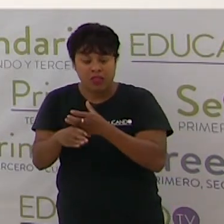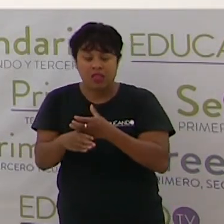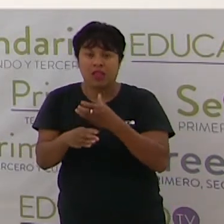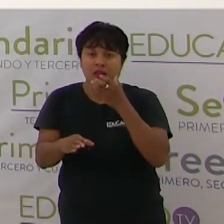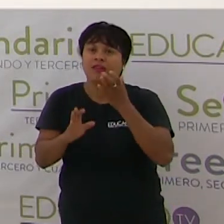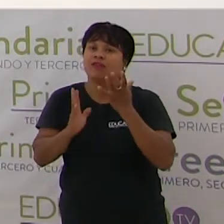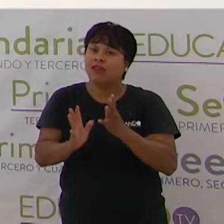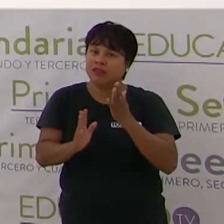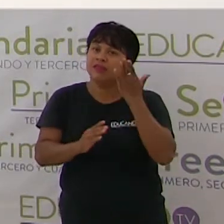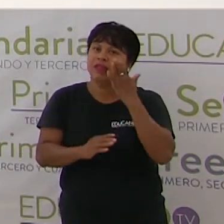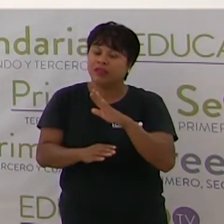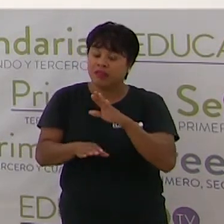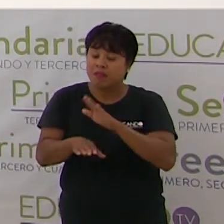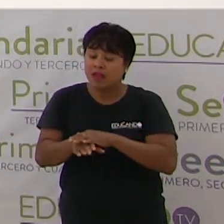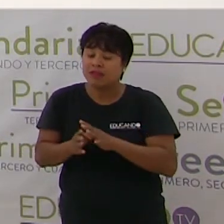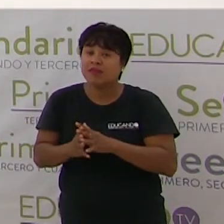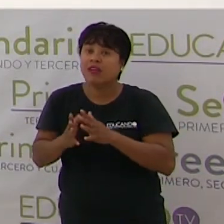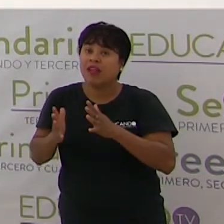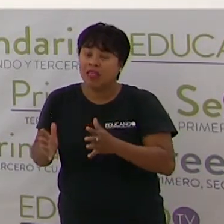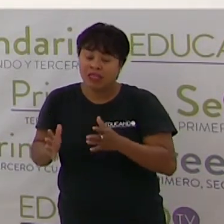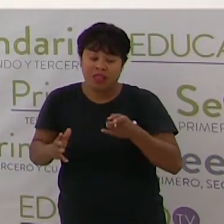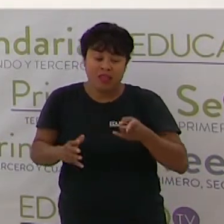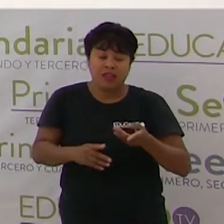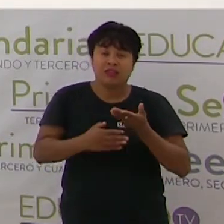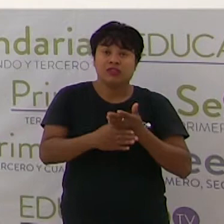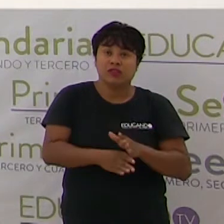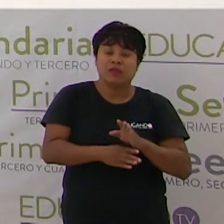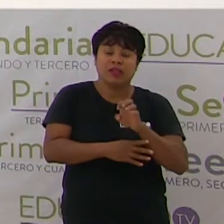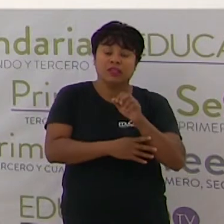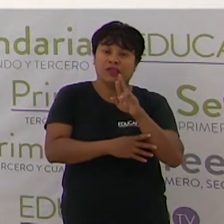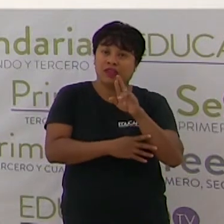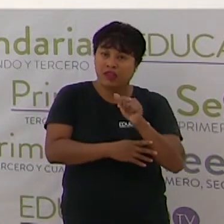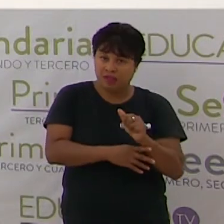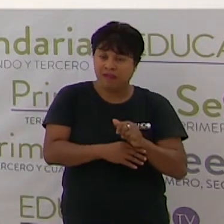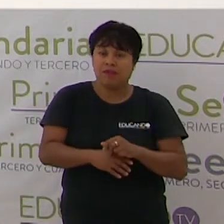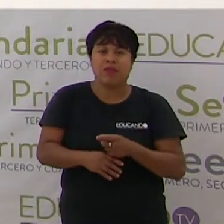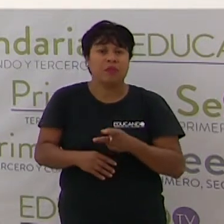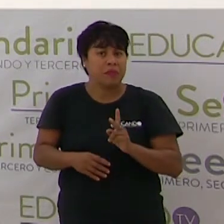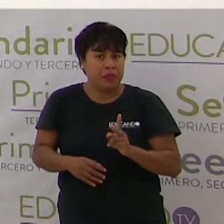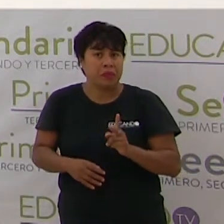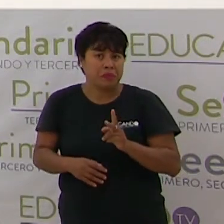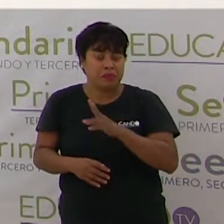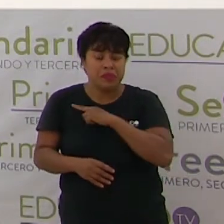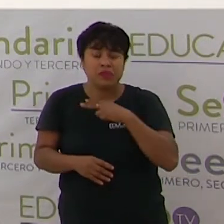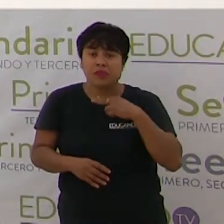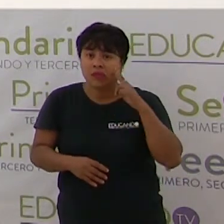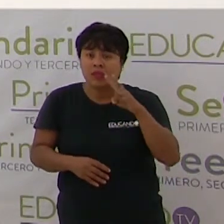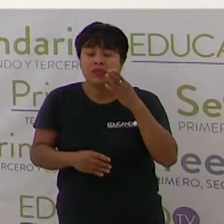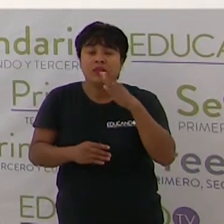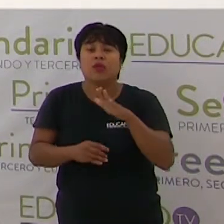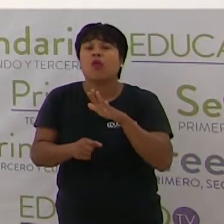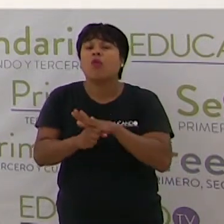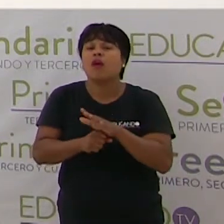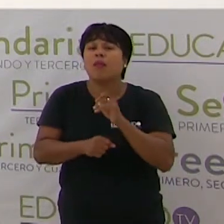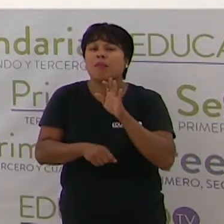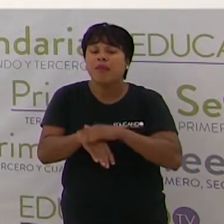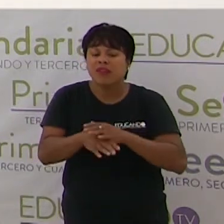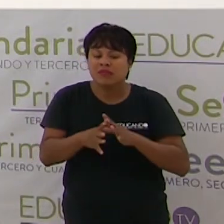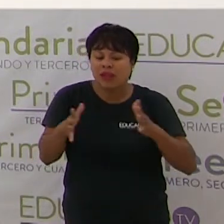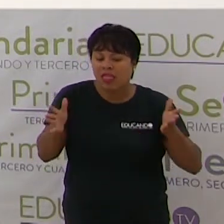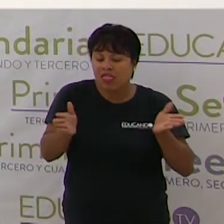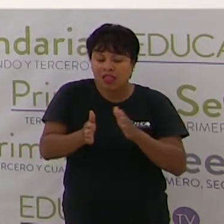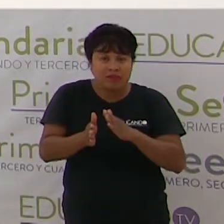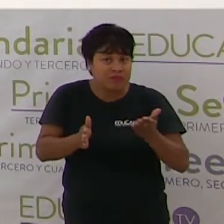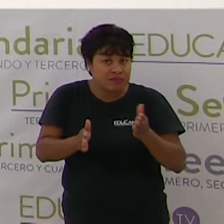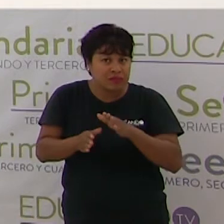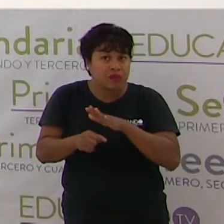del cilindro es más grande que el volumen de la esfera, pero tenemos que saber cuánto es más grande. ¿Sale? Eso es